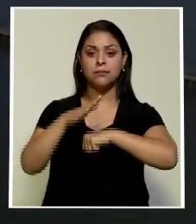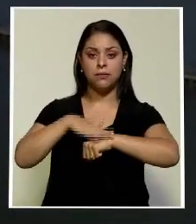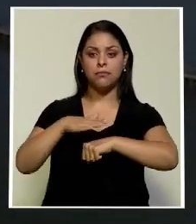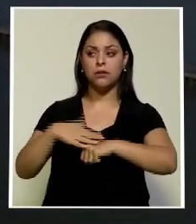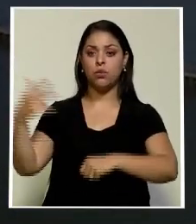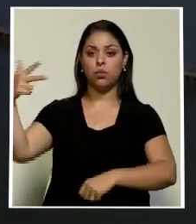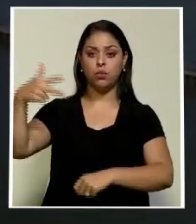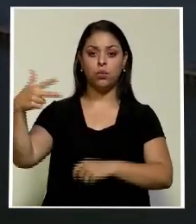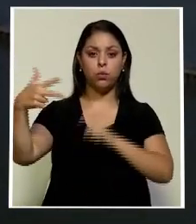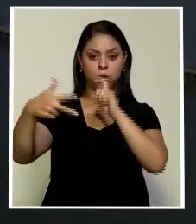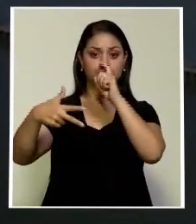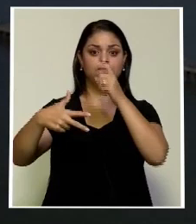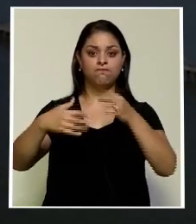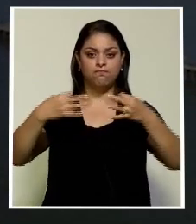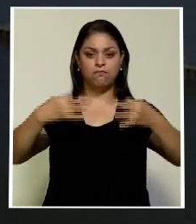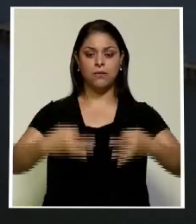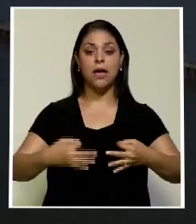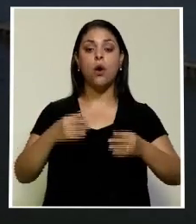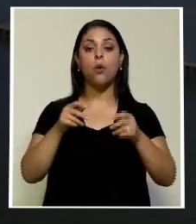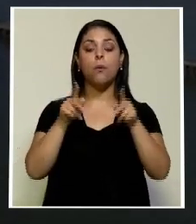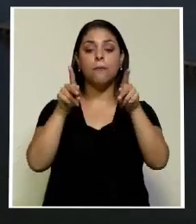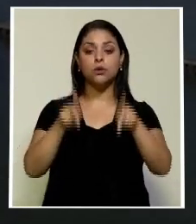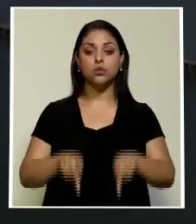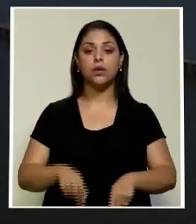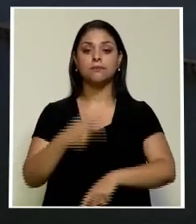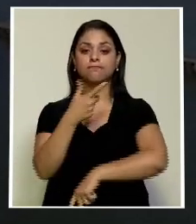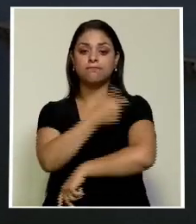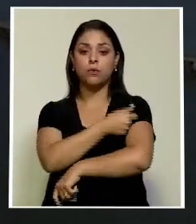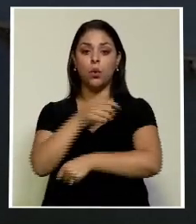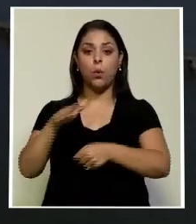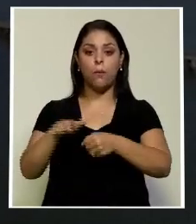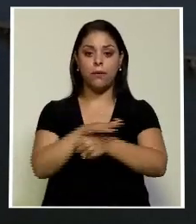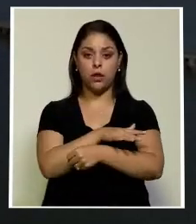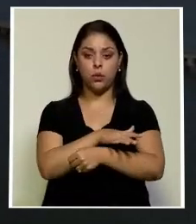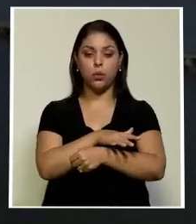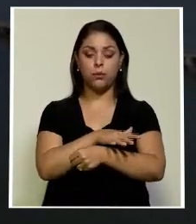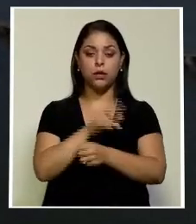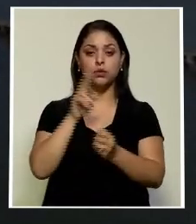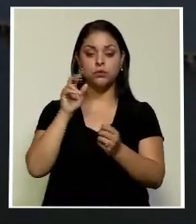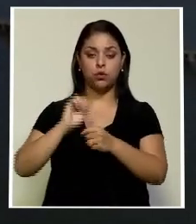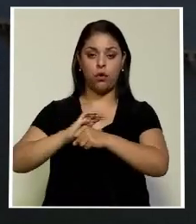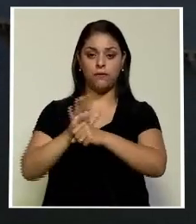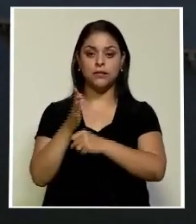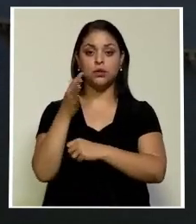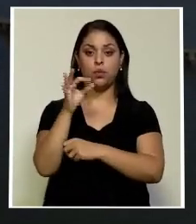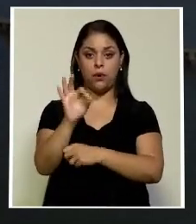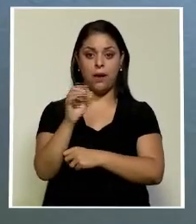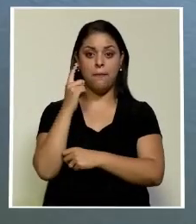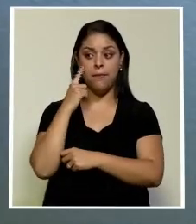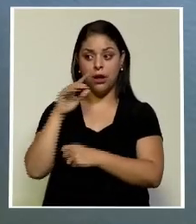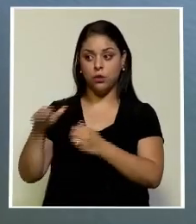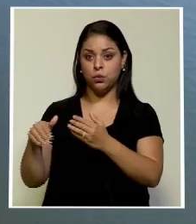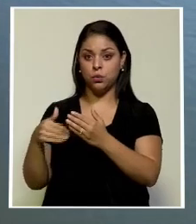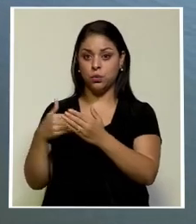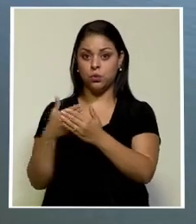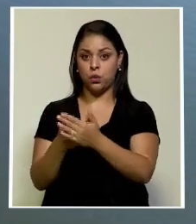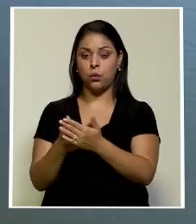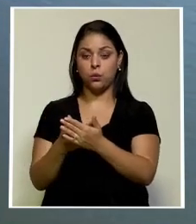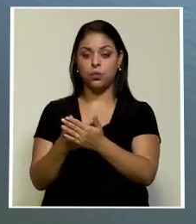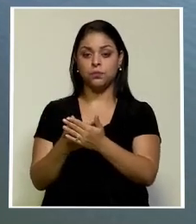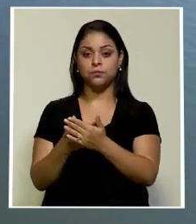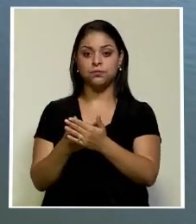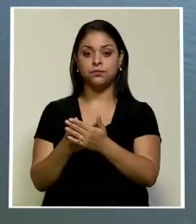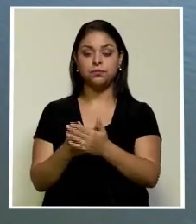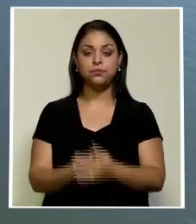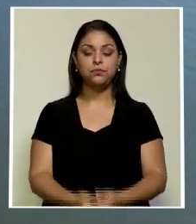con el esquema completo de vacunación contra la COVID-19 para 95% de la tripulación y el 100% de los pasajeros en edades